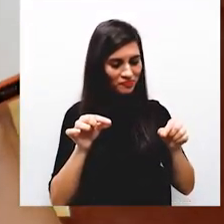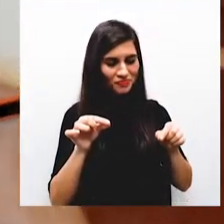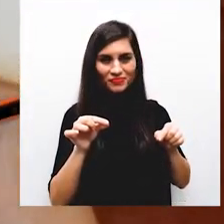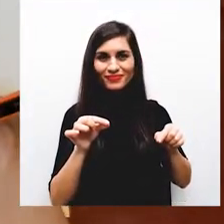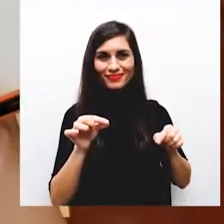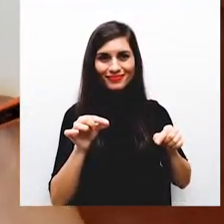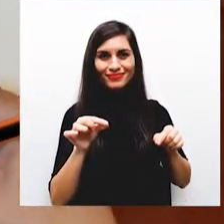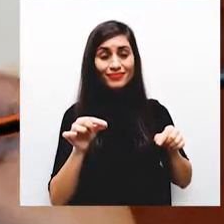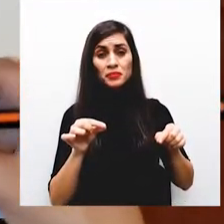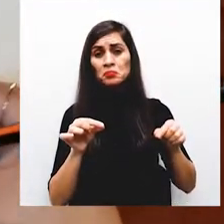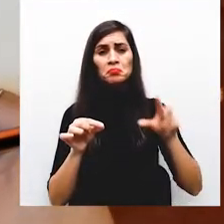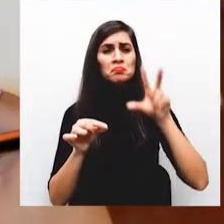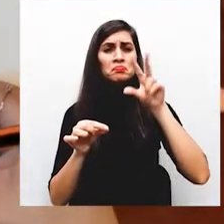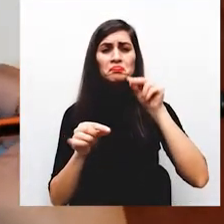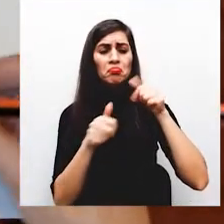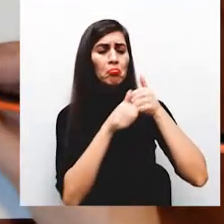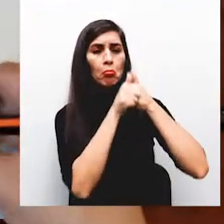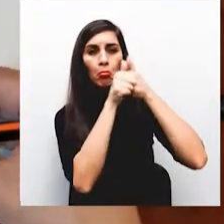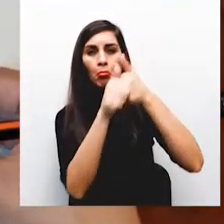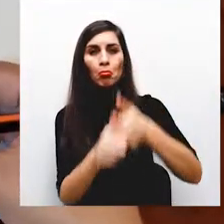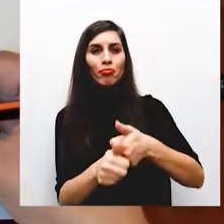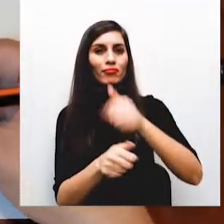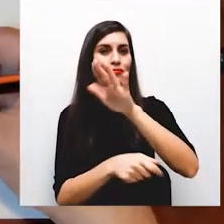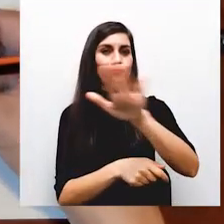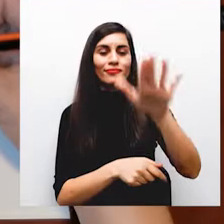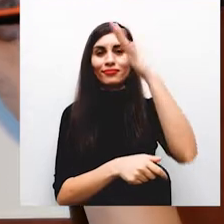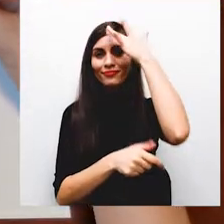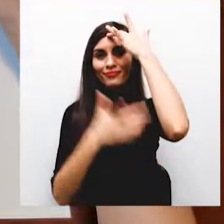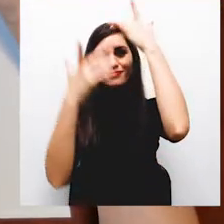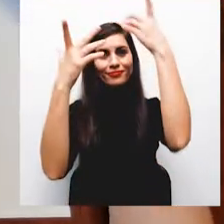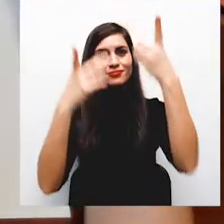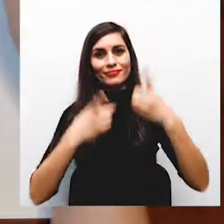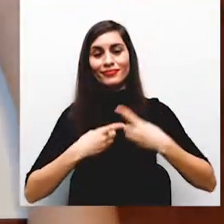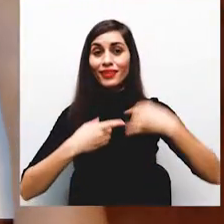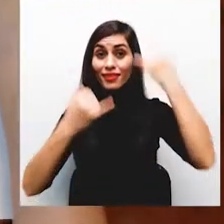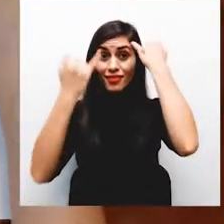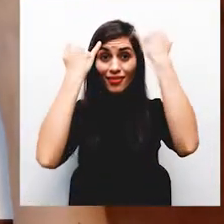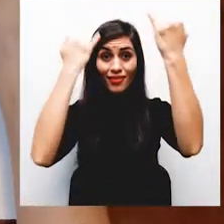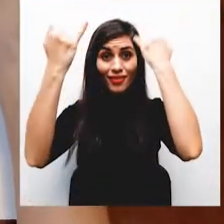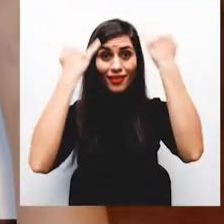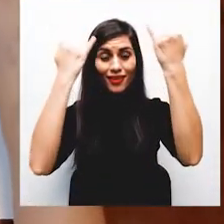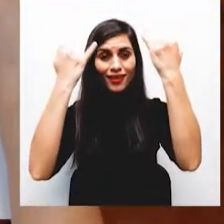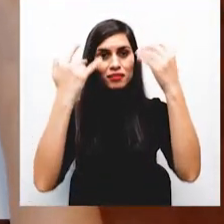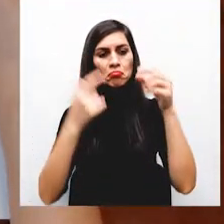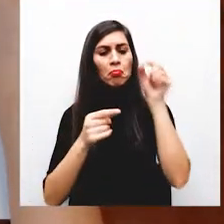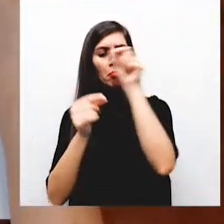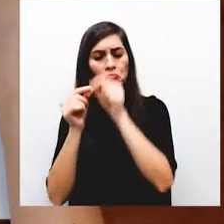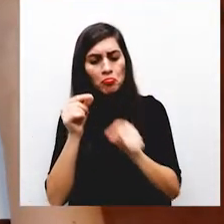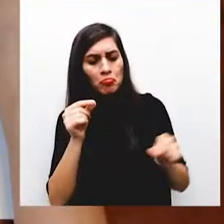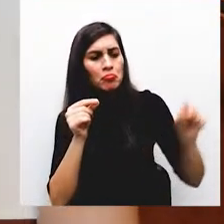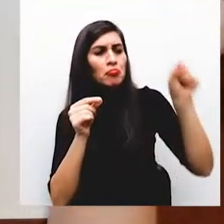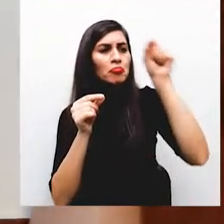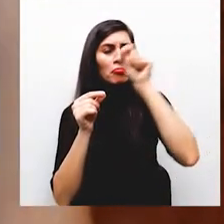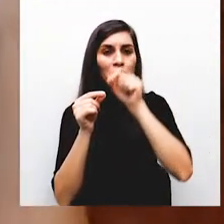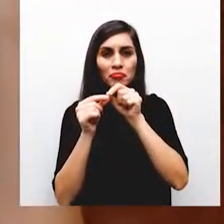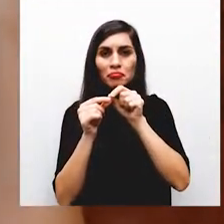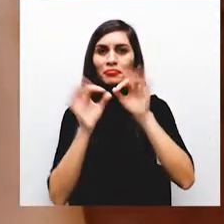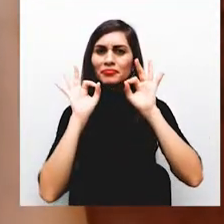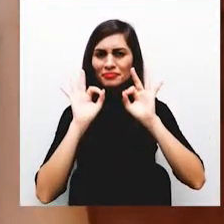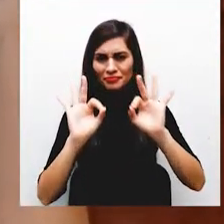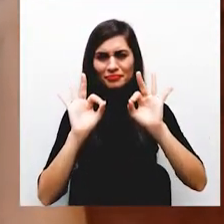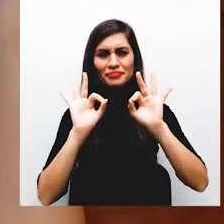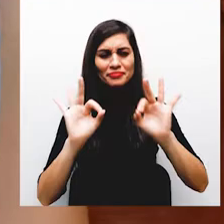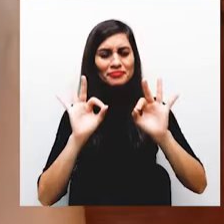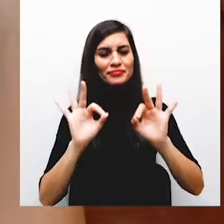Realmente no hay ningún mandato. El mandato de ustedes es su imaginación. Si les gustan los círculos, como